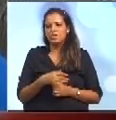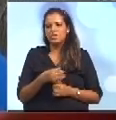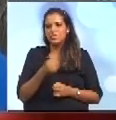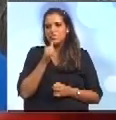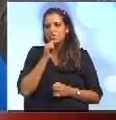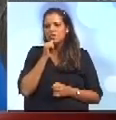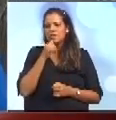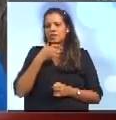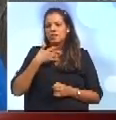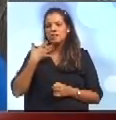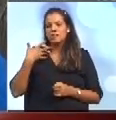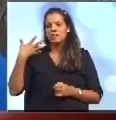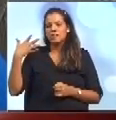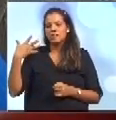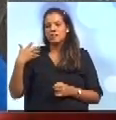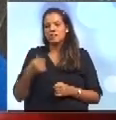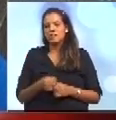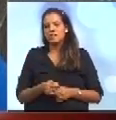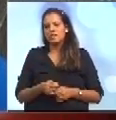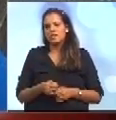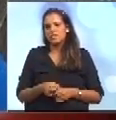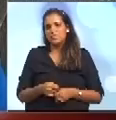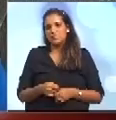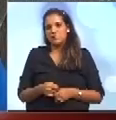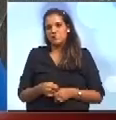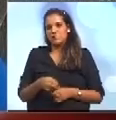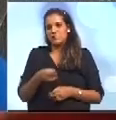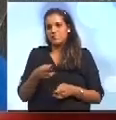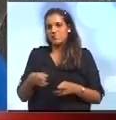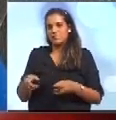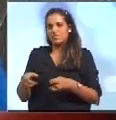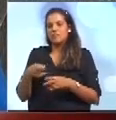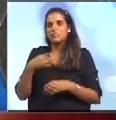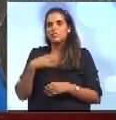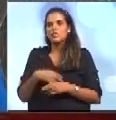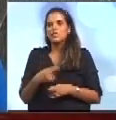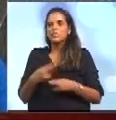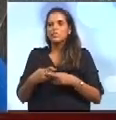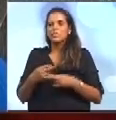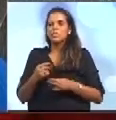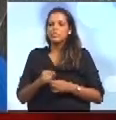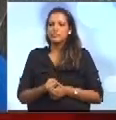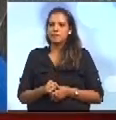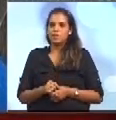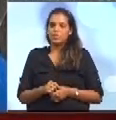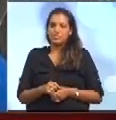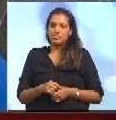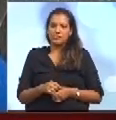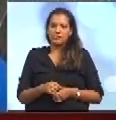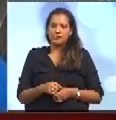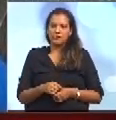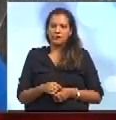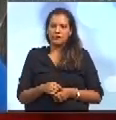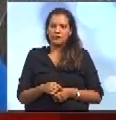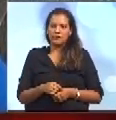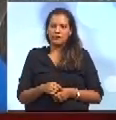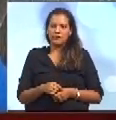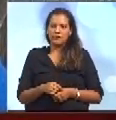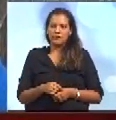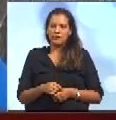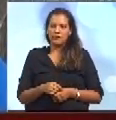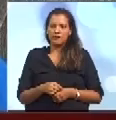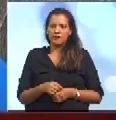agua que corriendo va, corre el agua con el agua, agua que corriendo